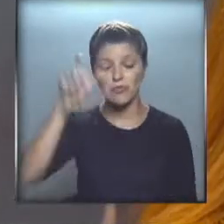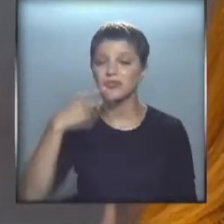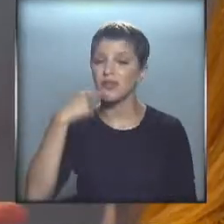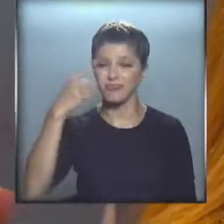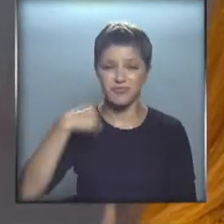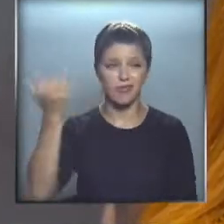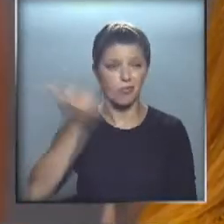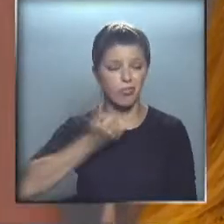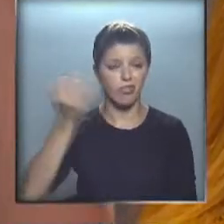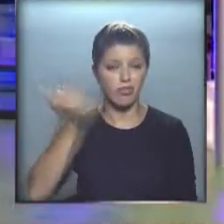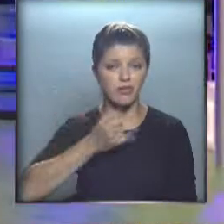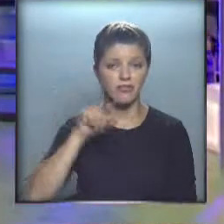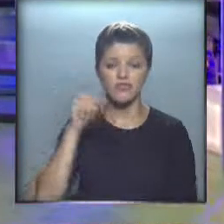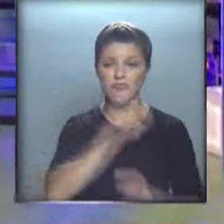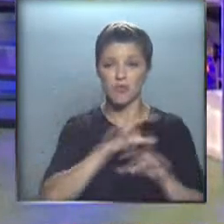no,